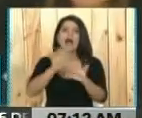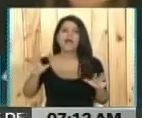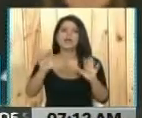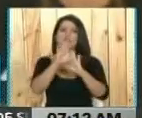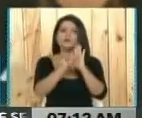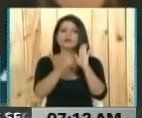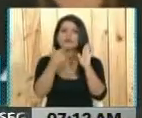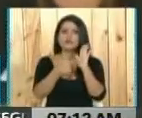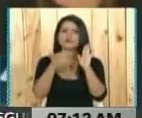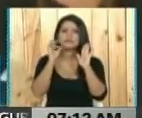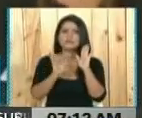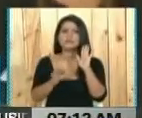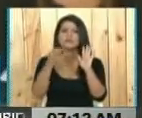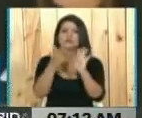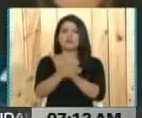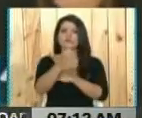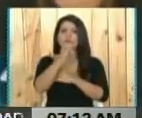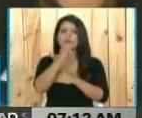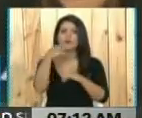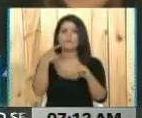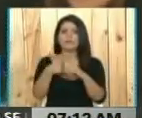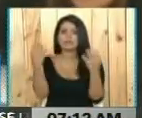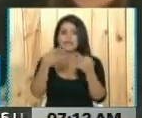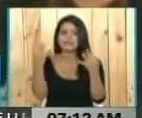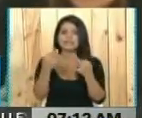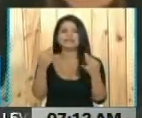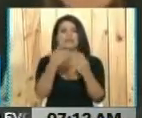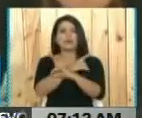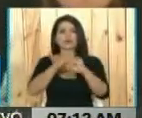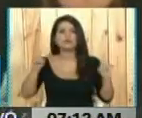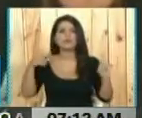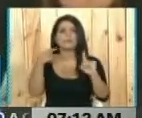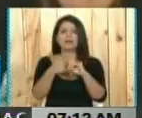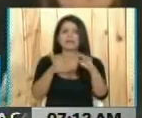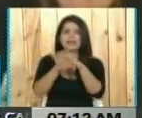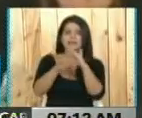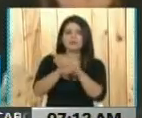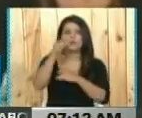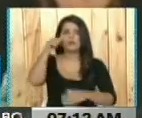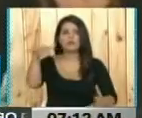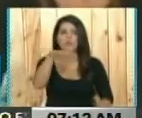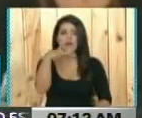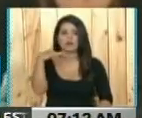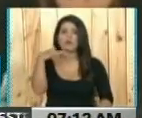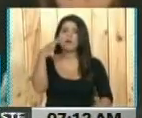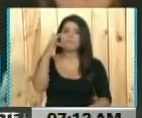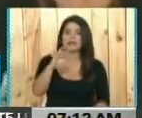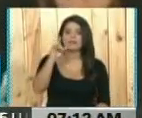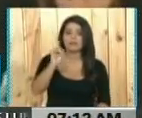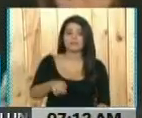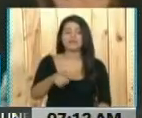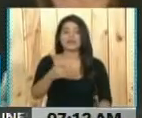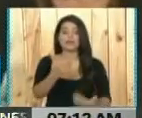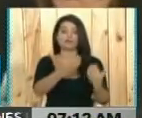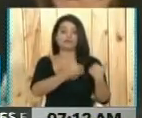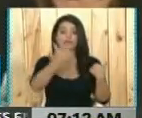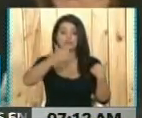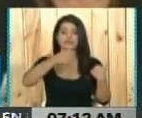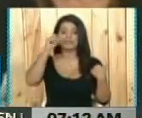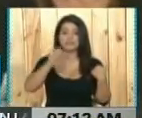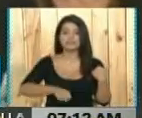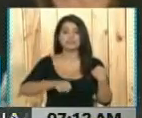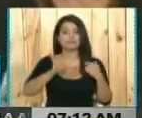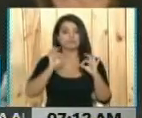e informaciones, garantiza la democratización y el acceso del pueblo y la responsabilidad ulterior como pilares esenciales y que